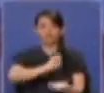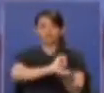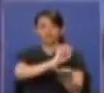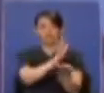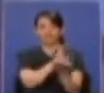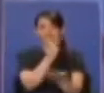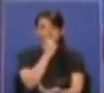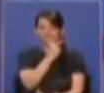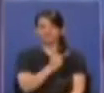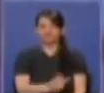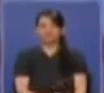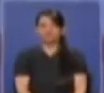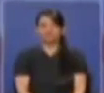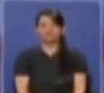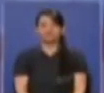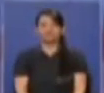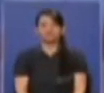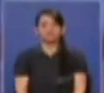favor.